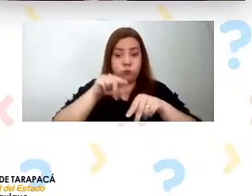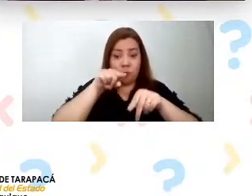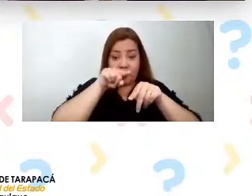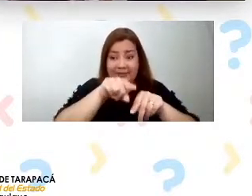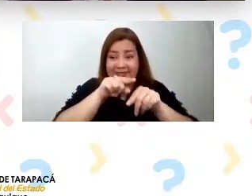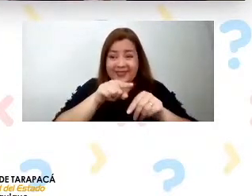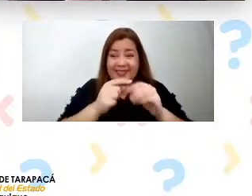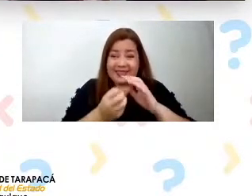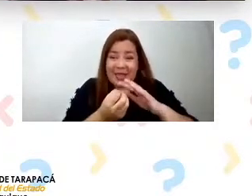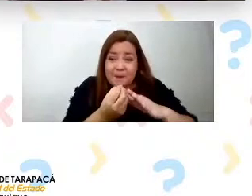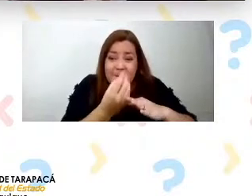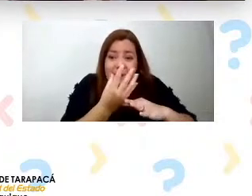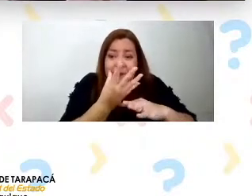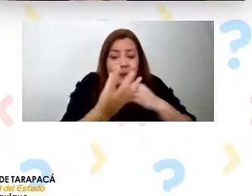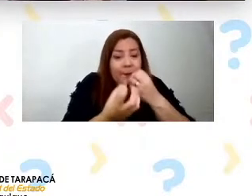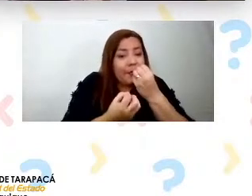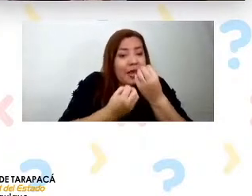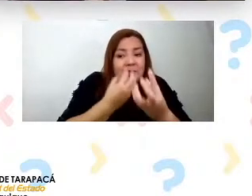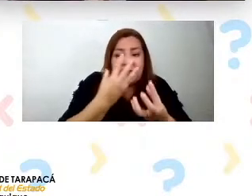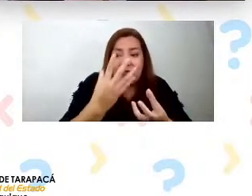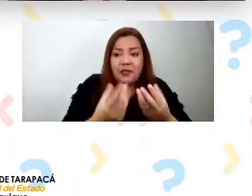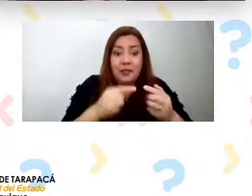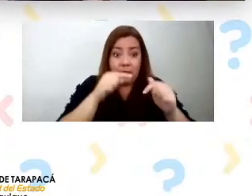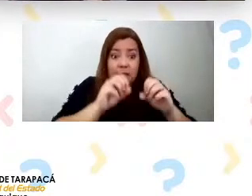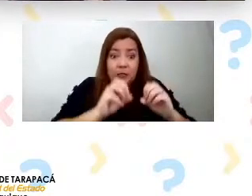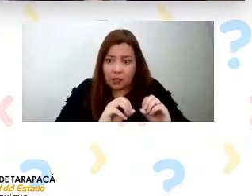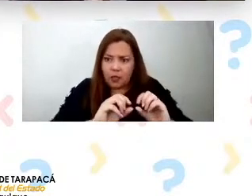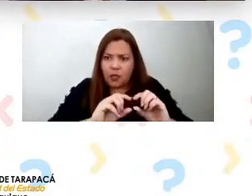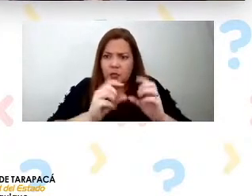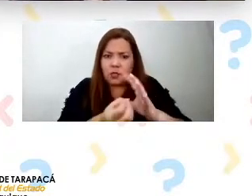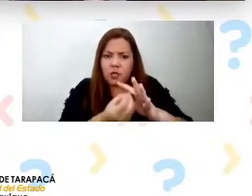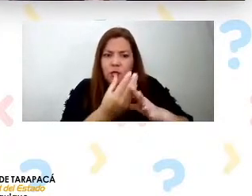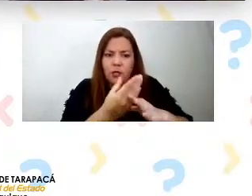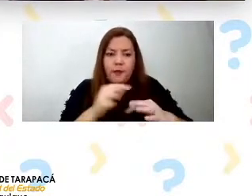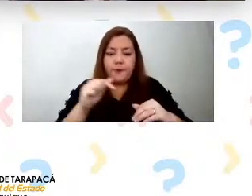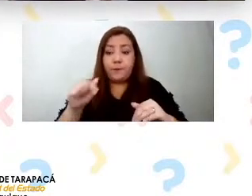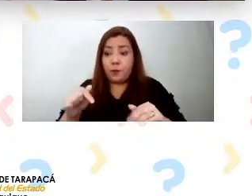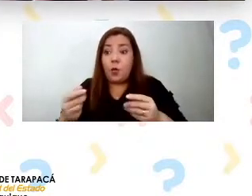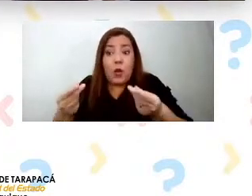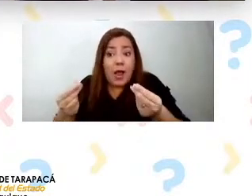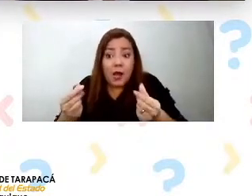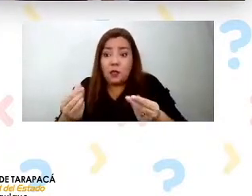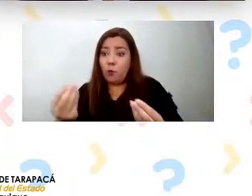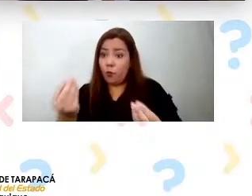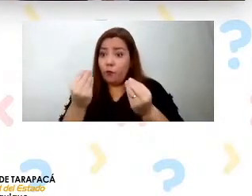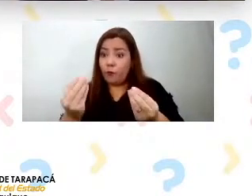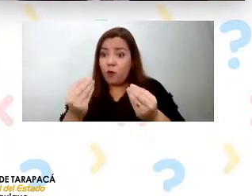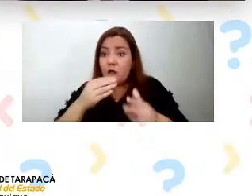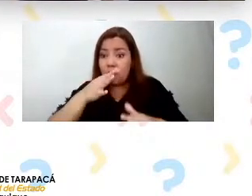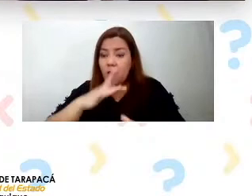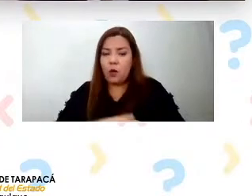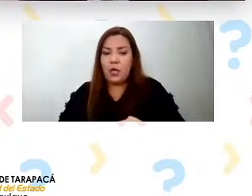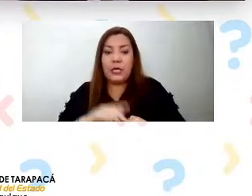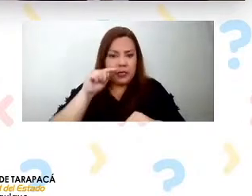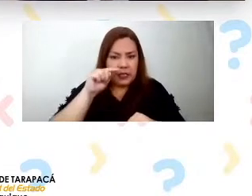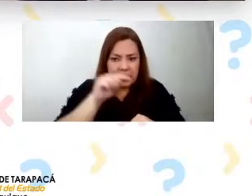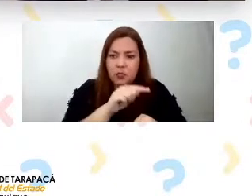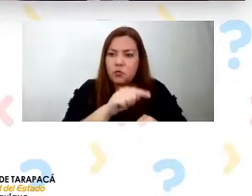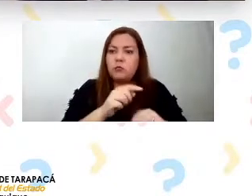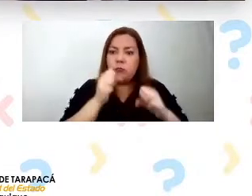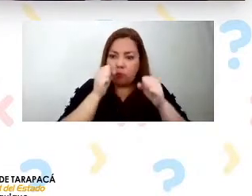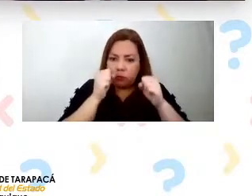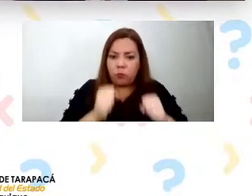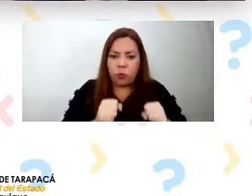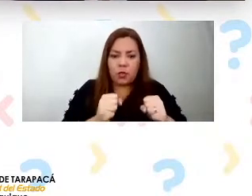en estos ambientes que ya vamos a ver de una calidad muy buena de agua, y son capaces de